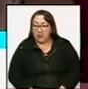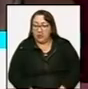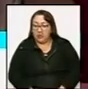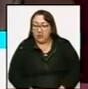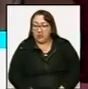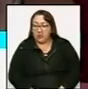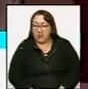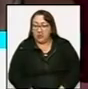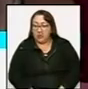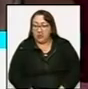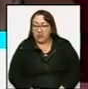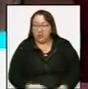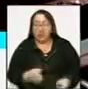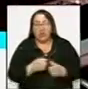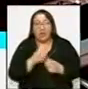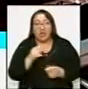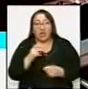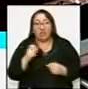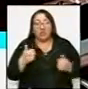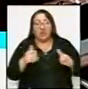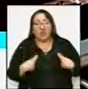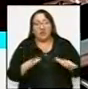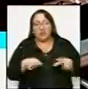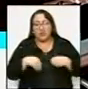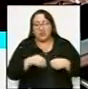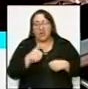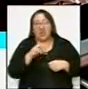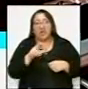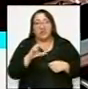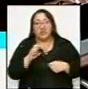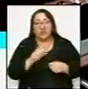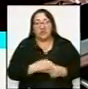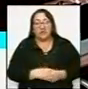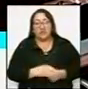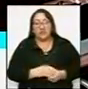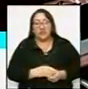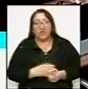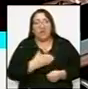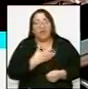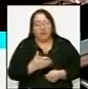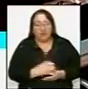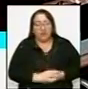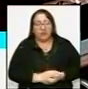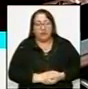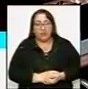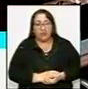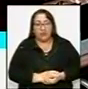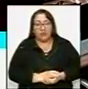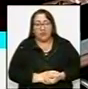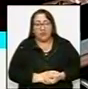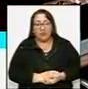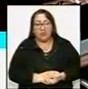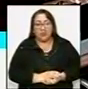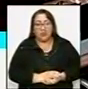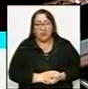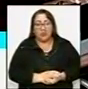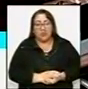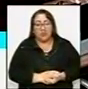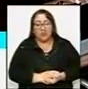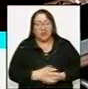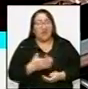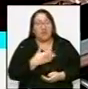Congresista Costa. Abstención. Abstención. Congresista Arce, a favor. Congresista Alcorta, a